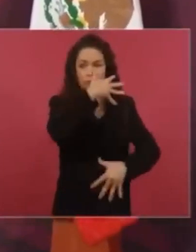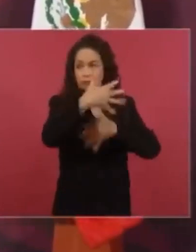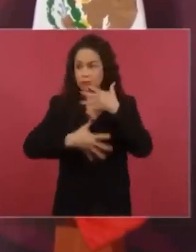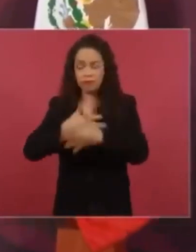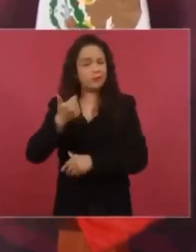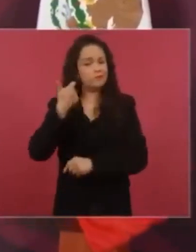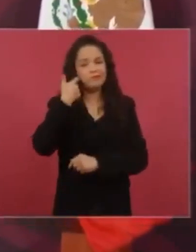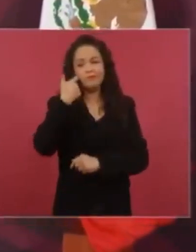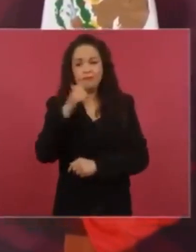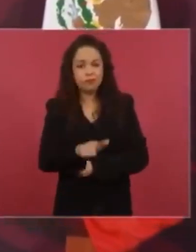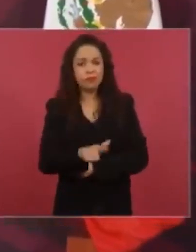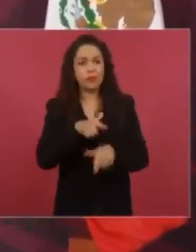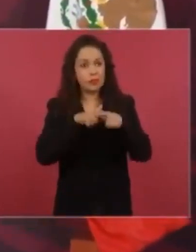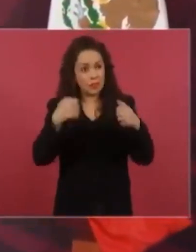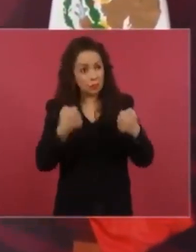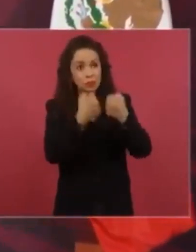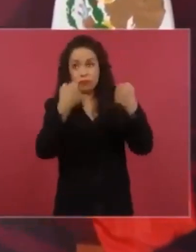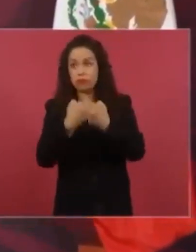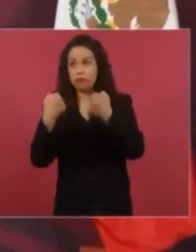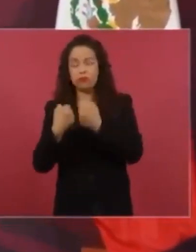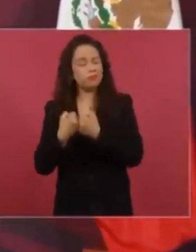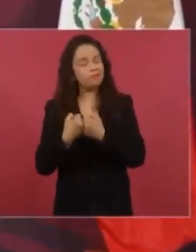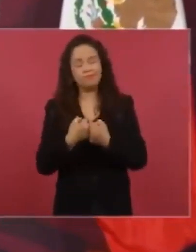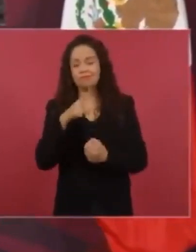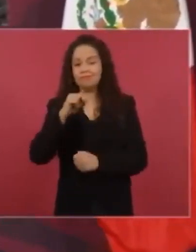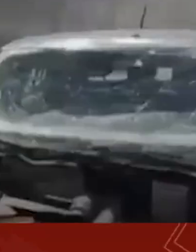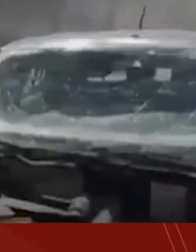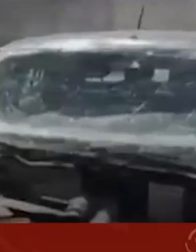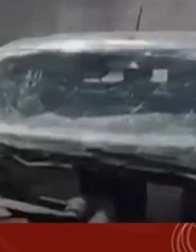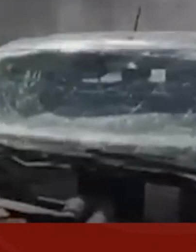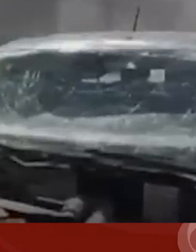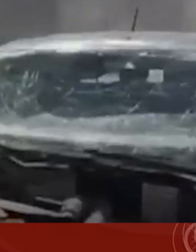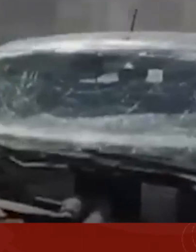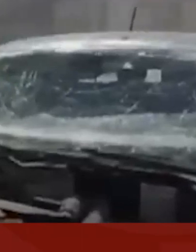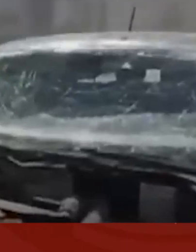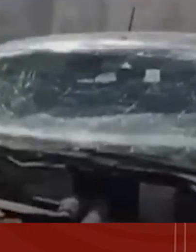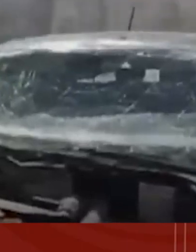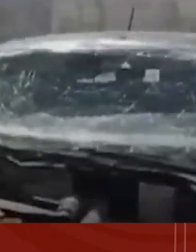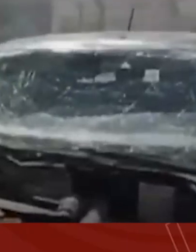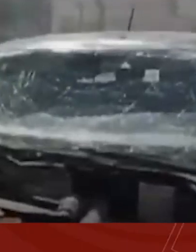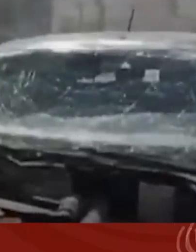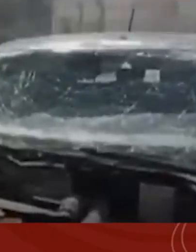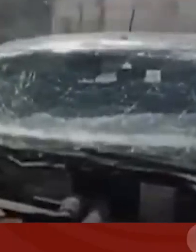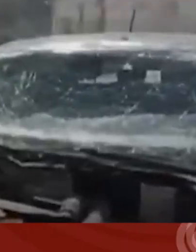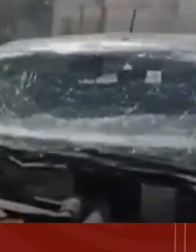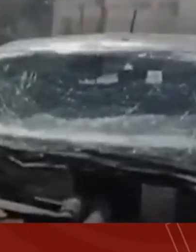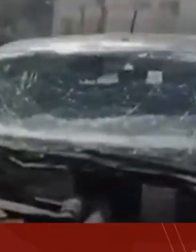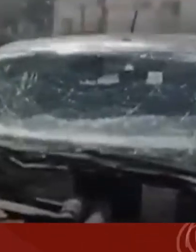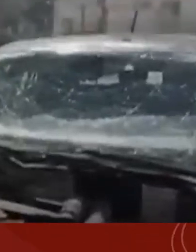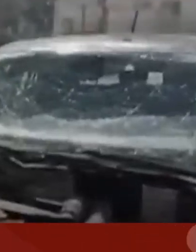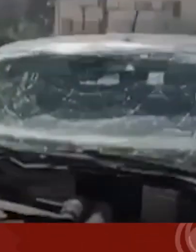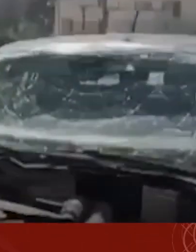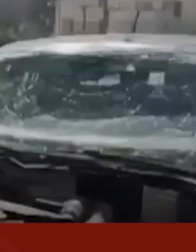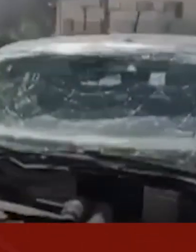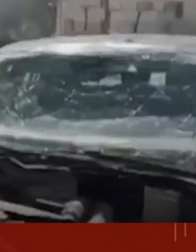manifestó en contra de la violencia en torno al tema de la guerra entre Israel y los jamás y llamó a la organización de las Naciones Unidas ONU a encontrar